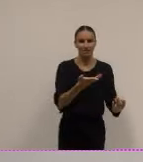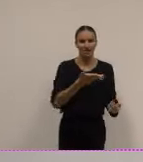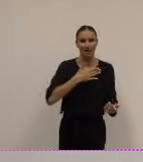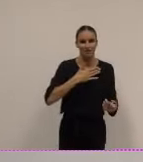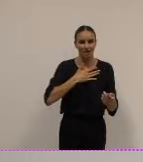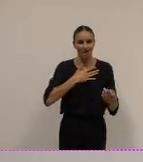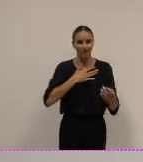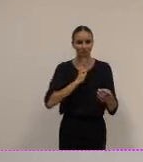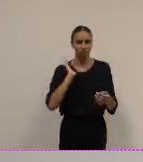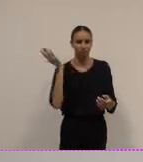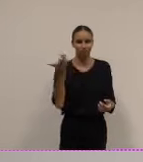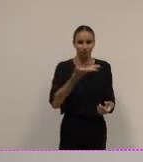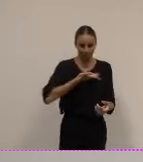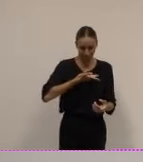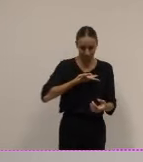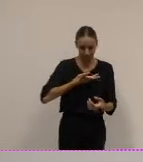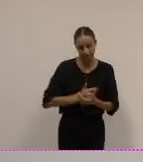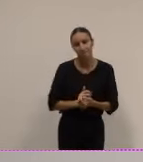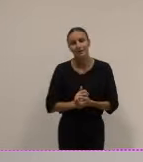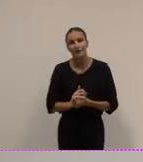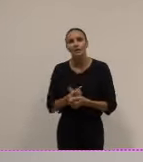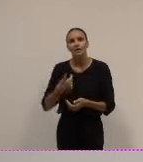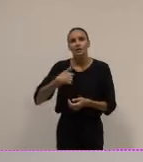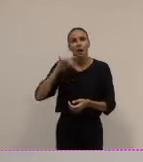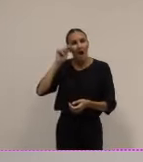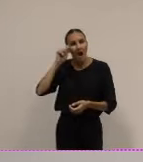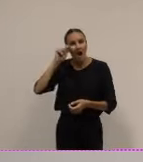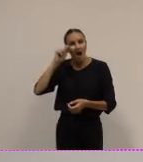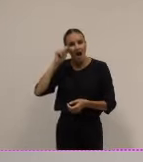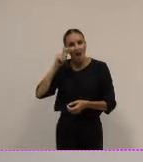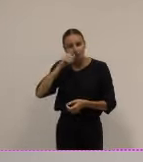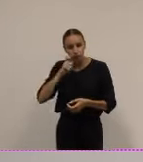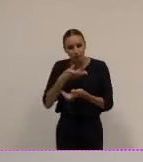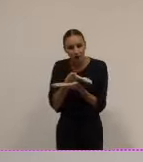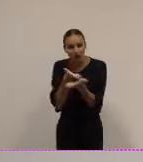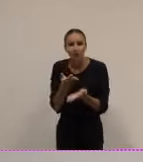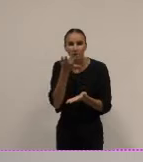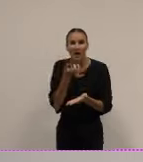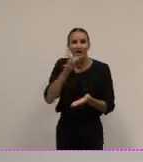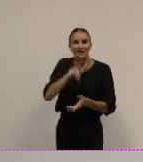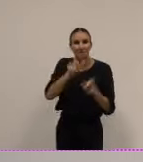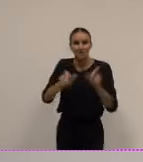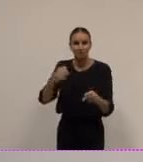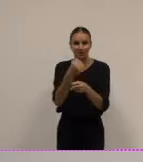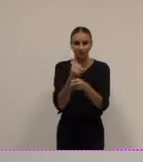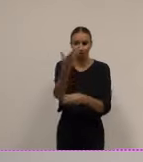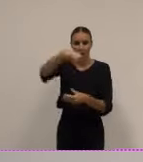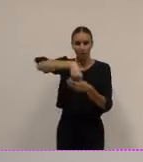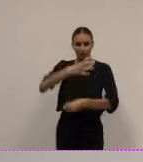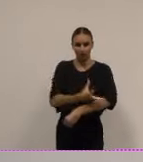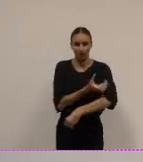políticamente. Quiero tener un recuerdo especial a todos los trabajadores y trabajadoras de esta casa y sus organismos